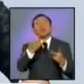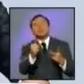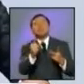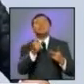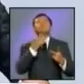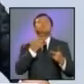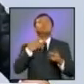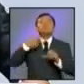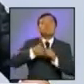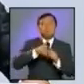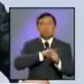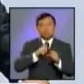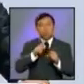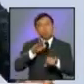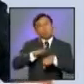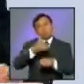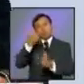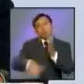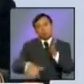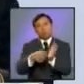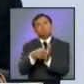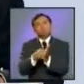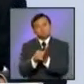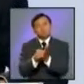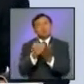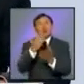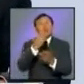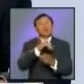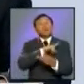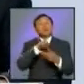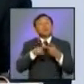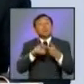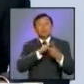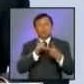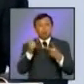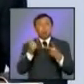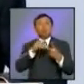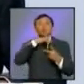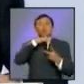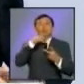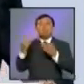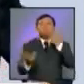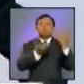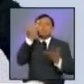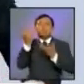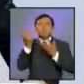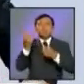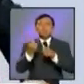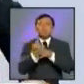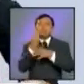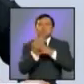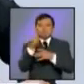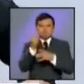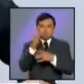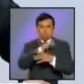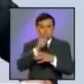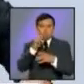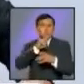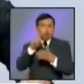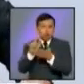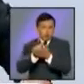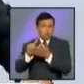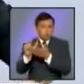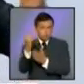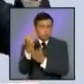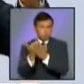esté bien que los demás candidatos las propongan pero escúchenme bien de eso a que estos patanes las